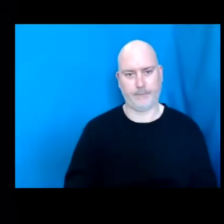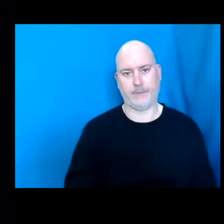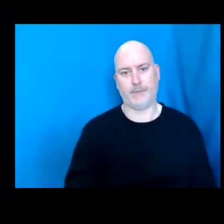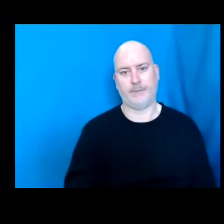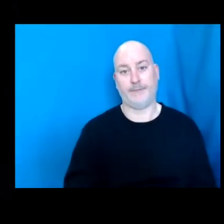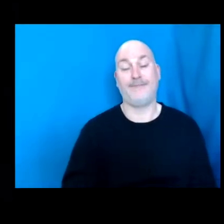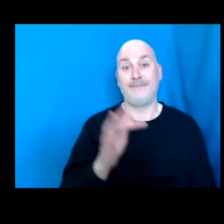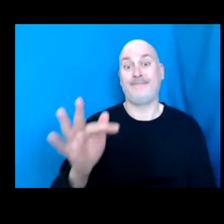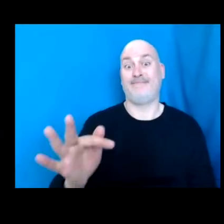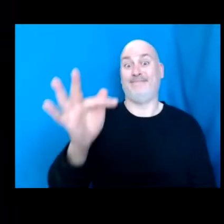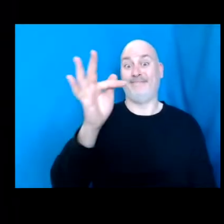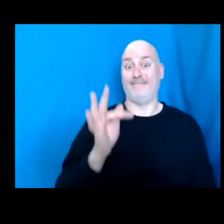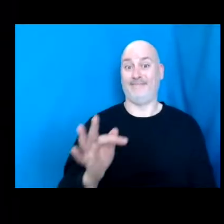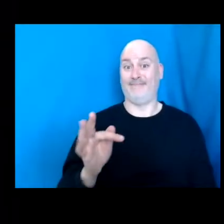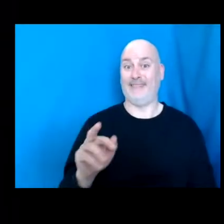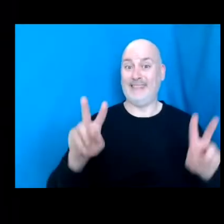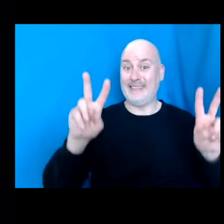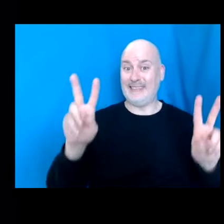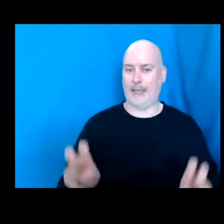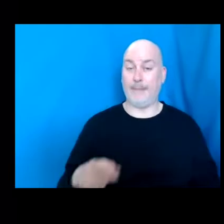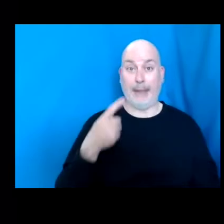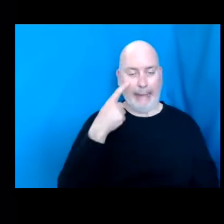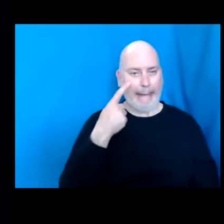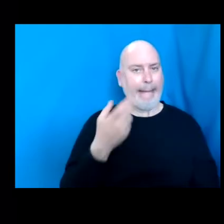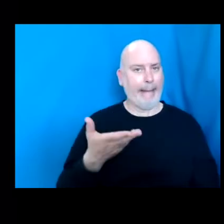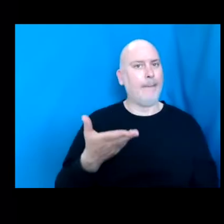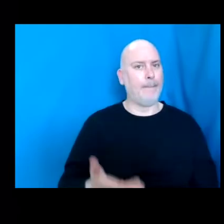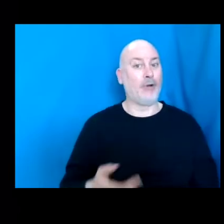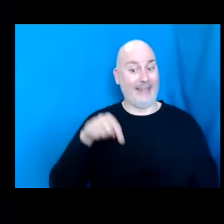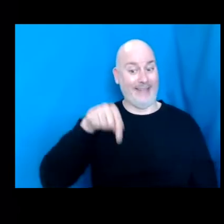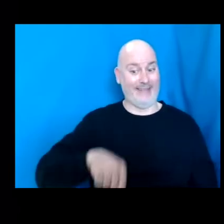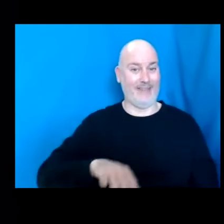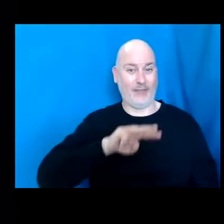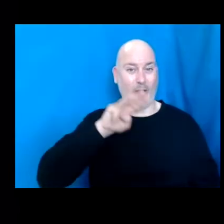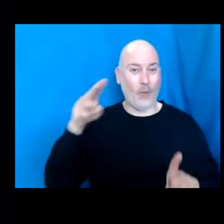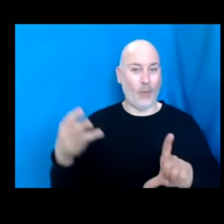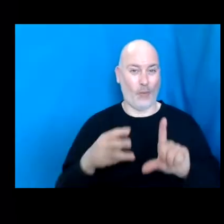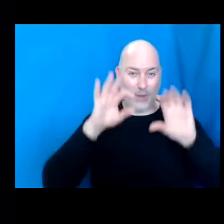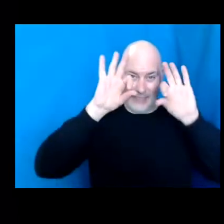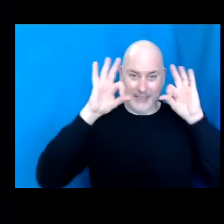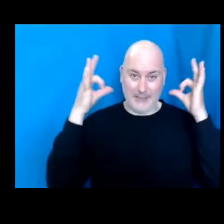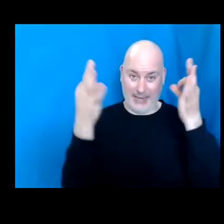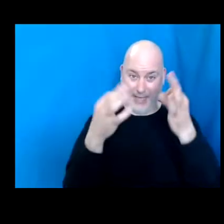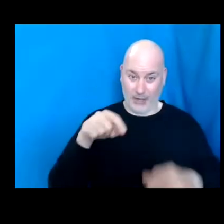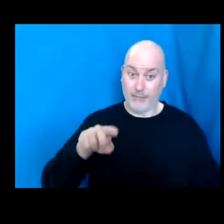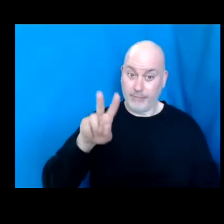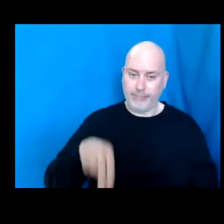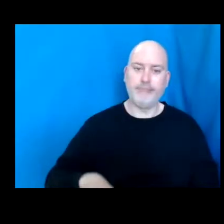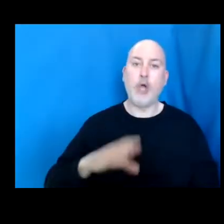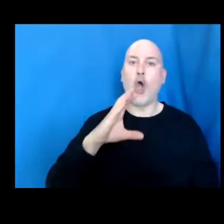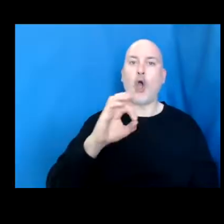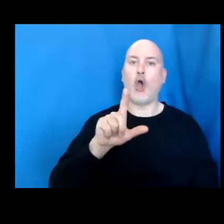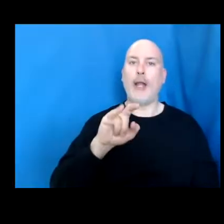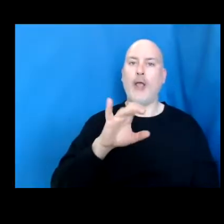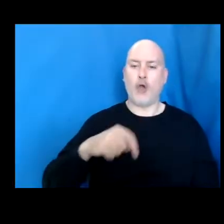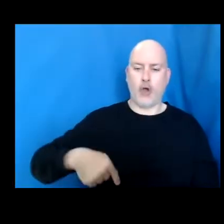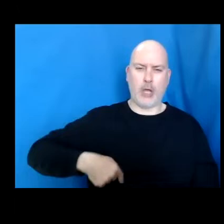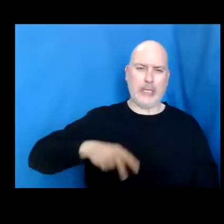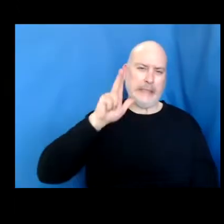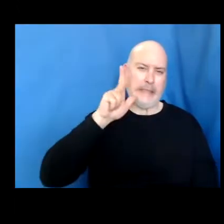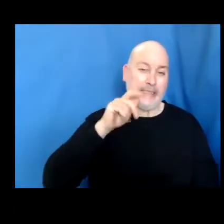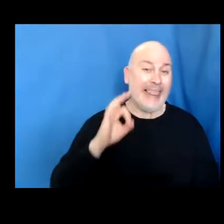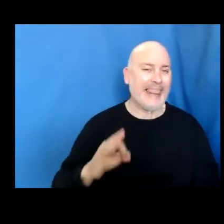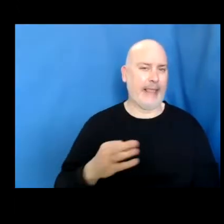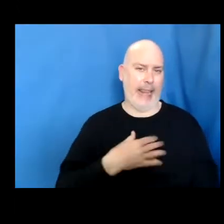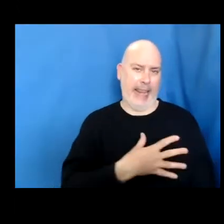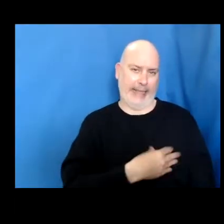El siguiente tema que hemos considerado tratar en este webinar es el cólico del lactante. El cólico del